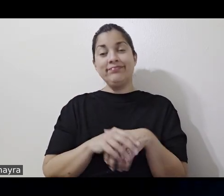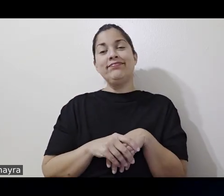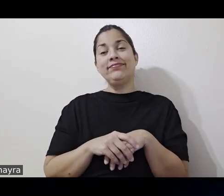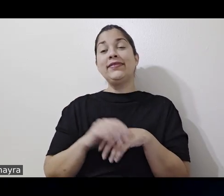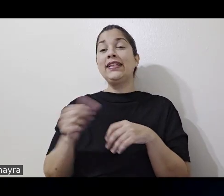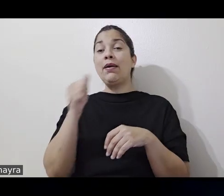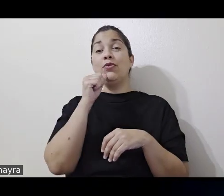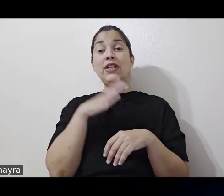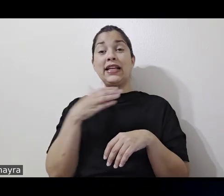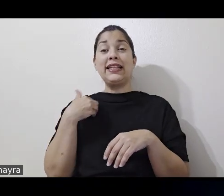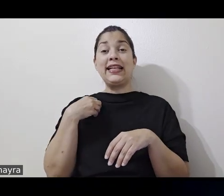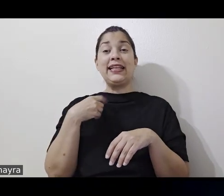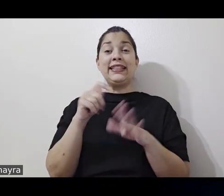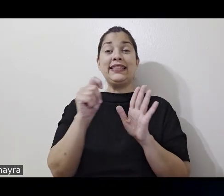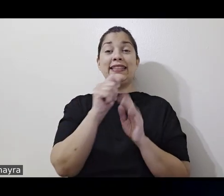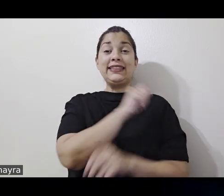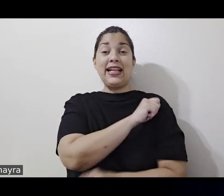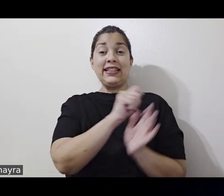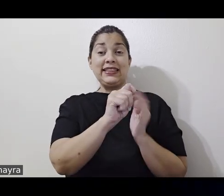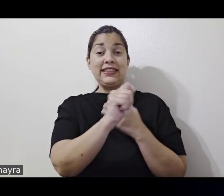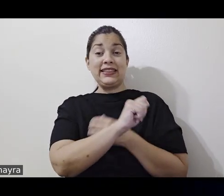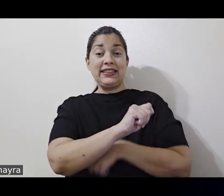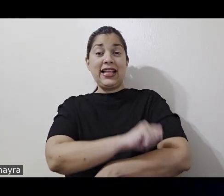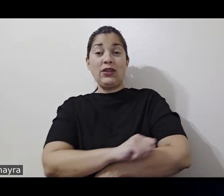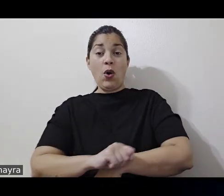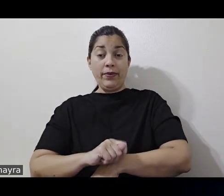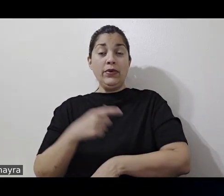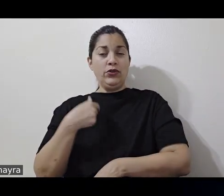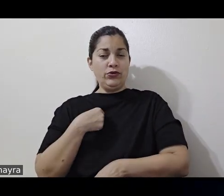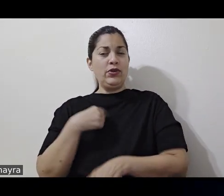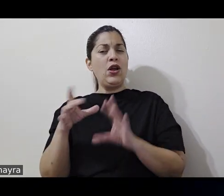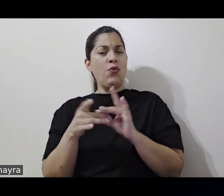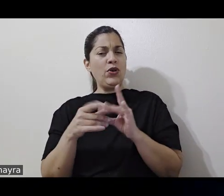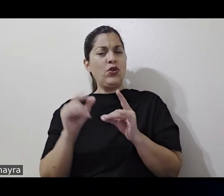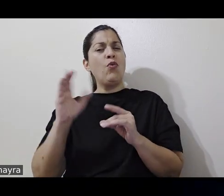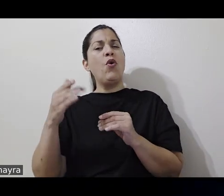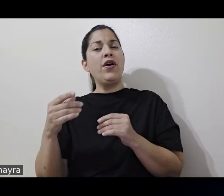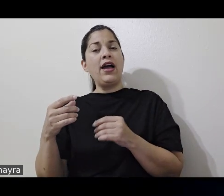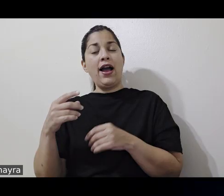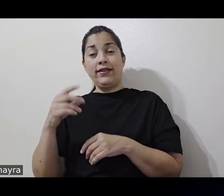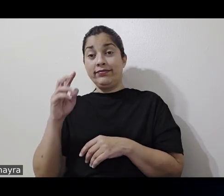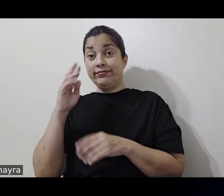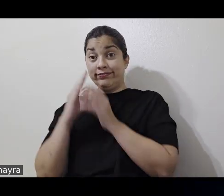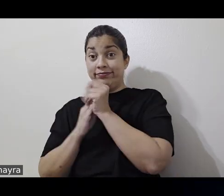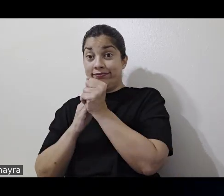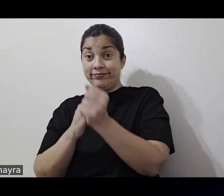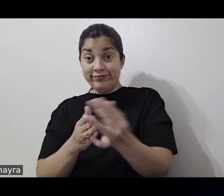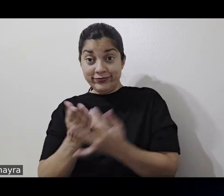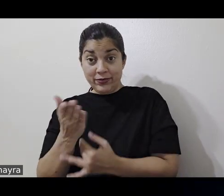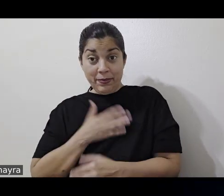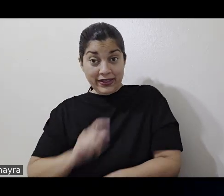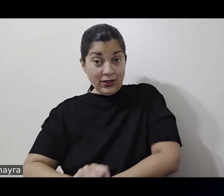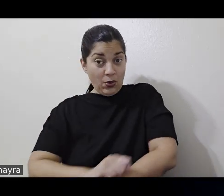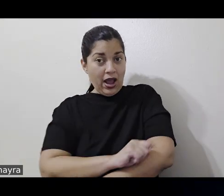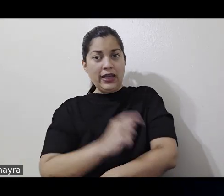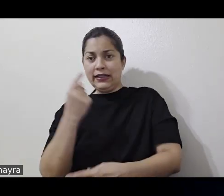tiene tatuajes y en otro cuento dice, hoy les voy a hacer un recorrido por mis tatuajes. Y enseña los tatuajes